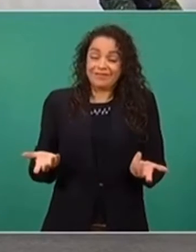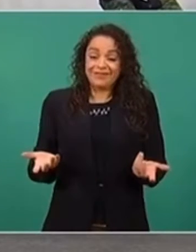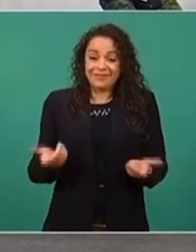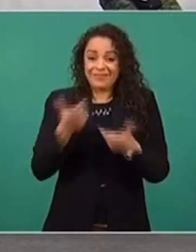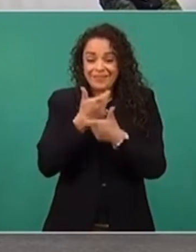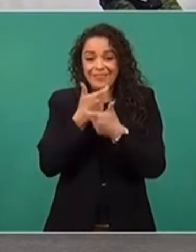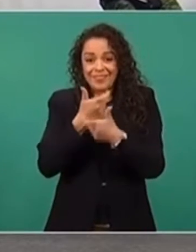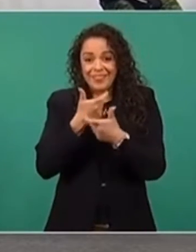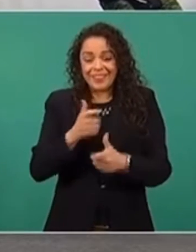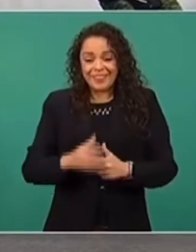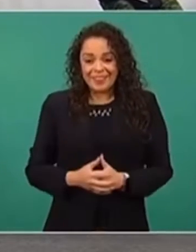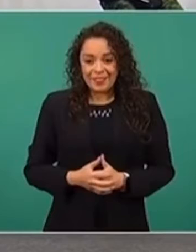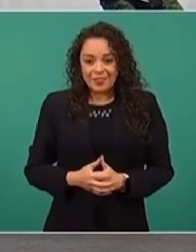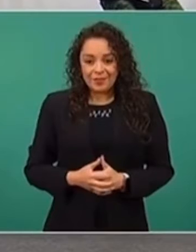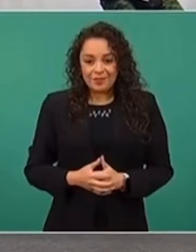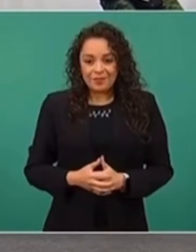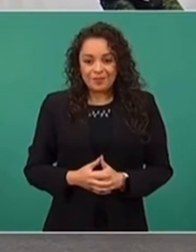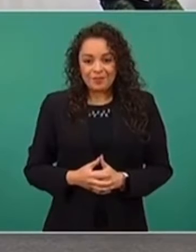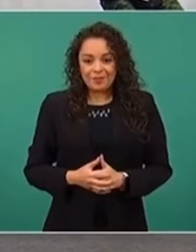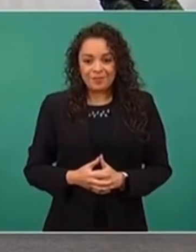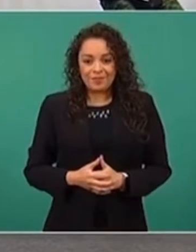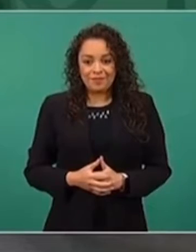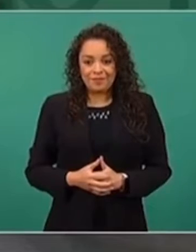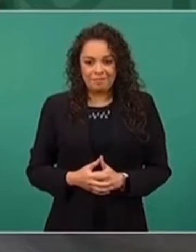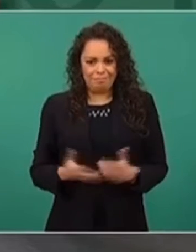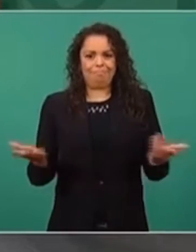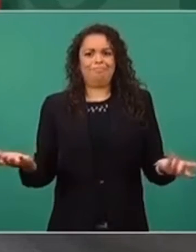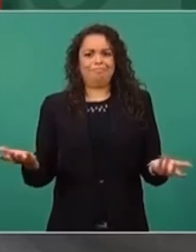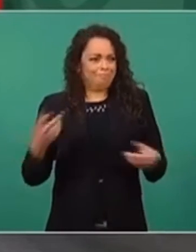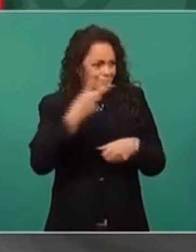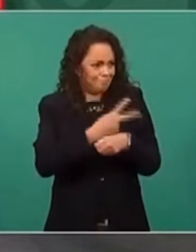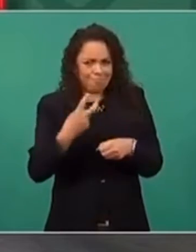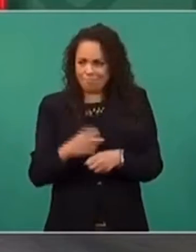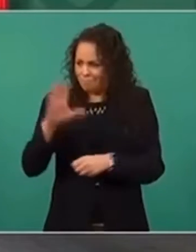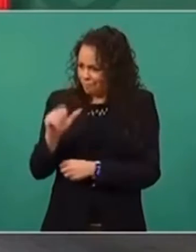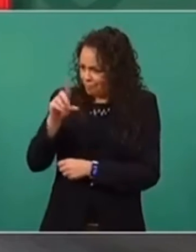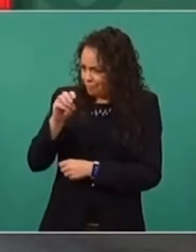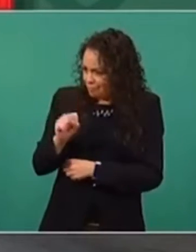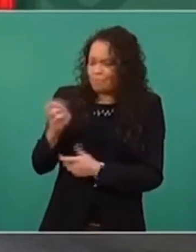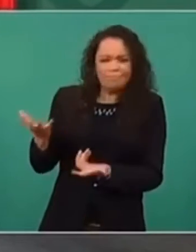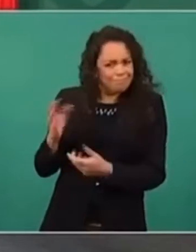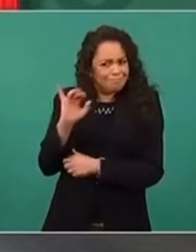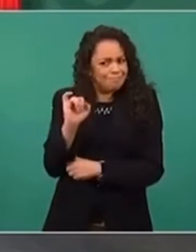¿Cómo no voy a invitar a Carlos? Como lo digo ahí,